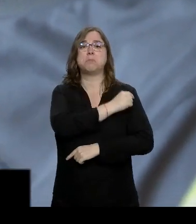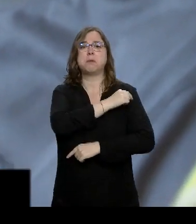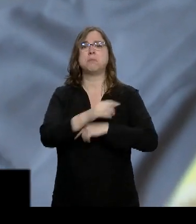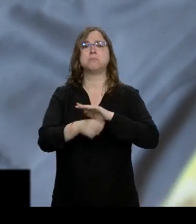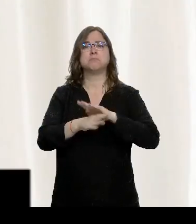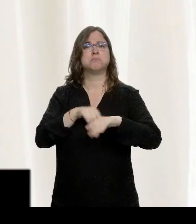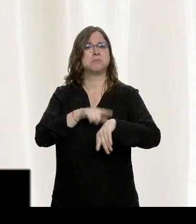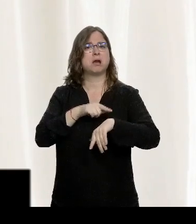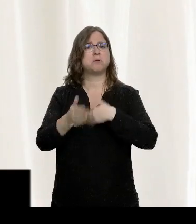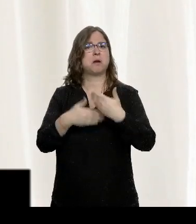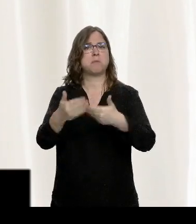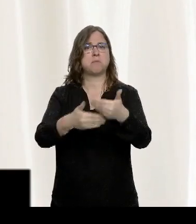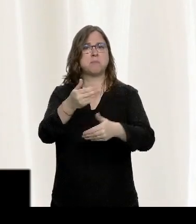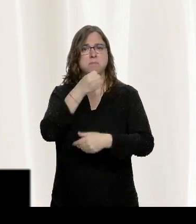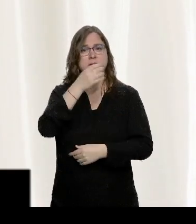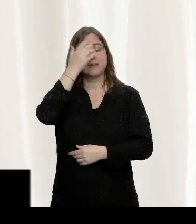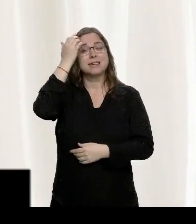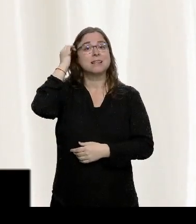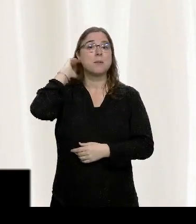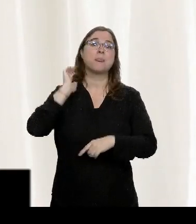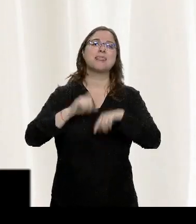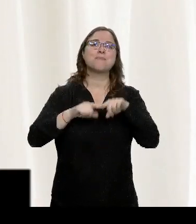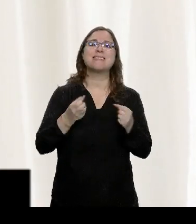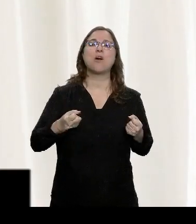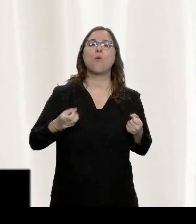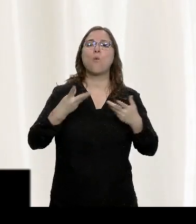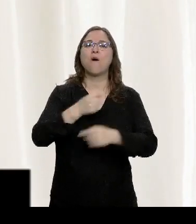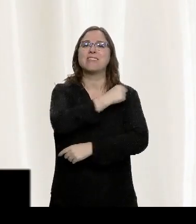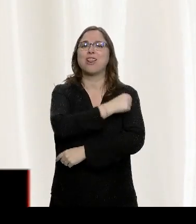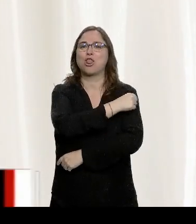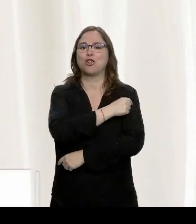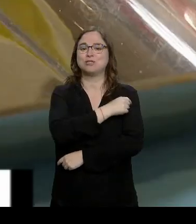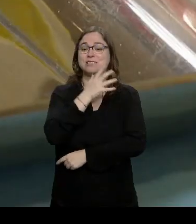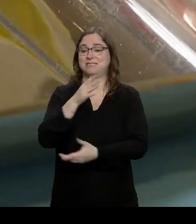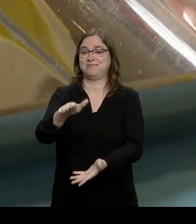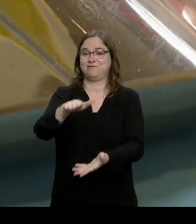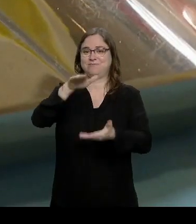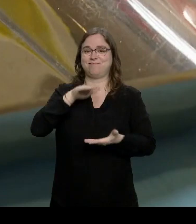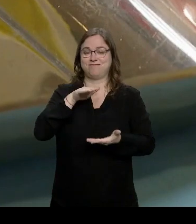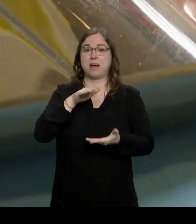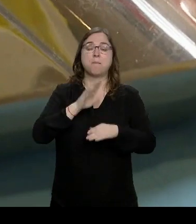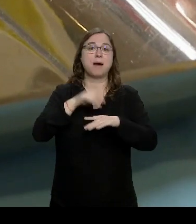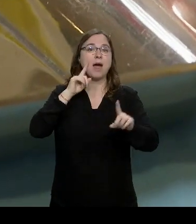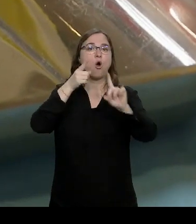vacunación. Dependerá del número de dosis que lleguen en este mes que queda para lograr ese objetivo.